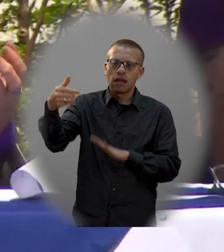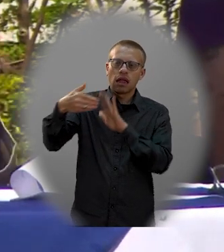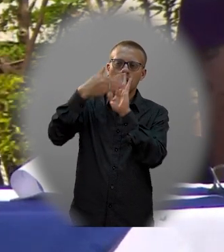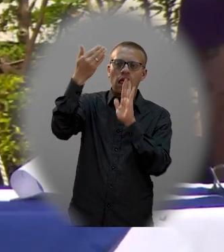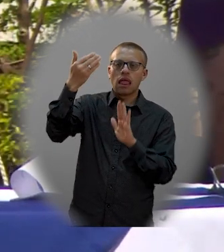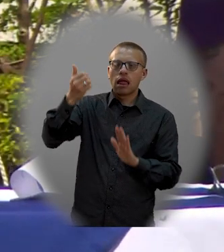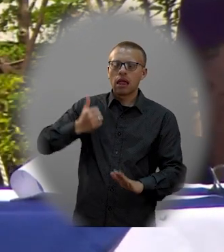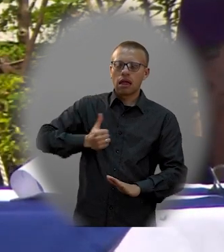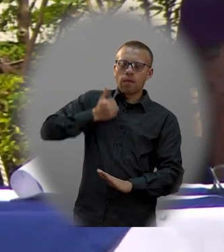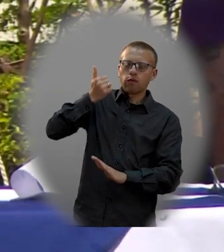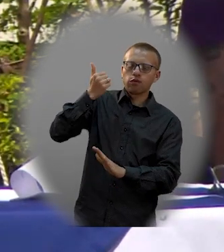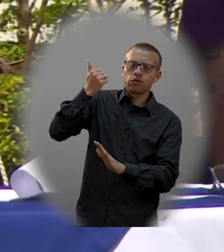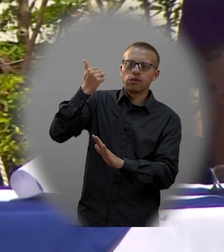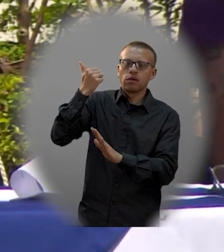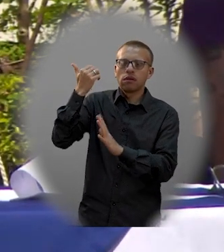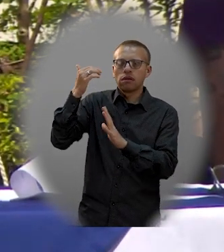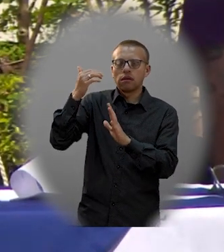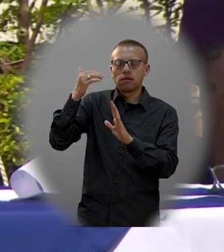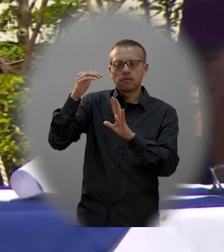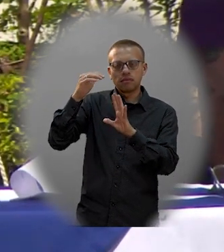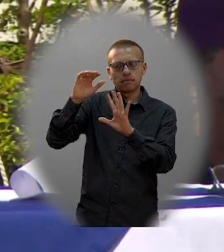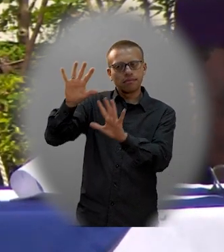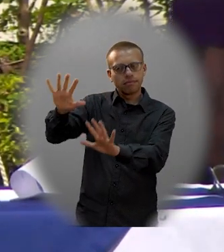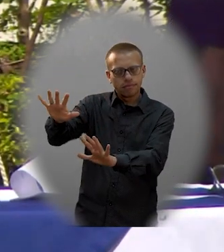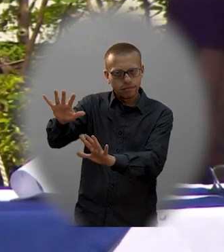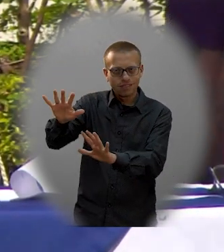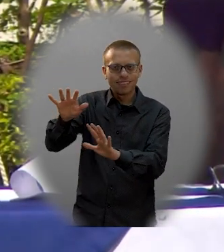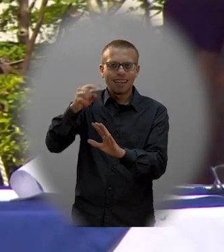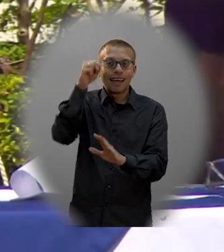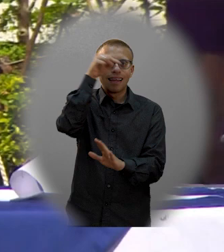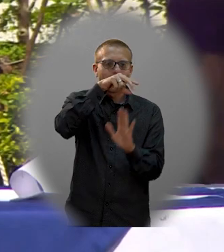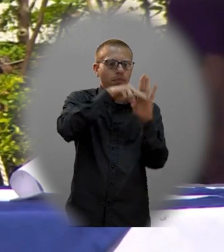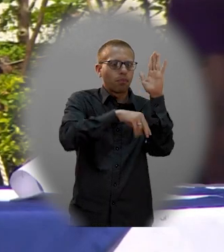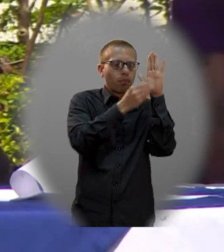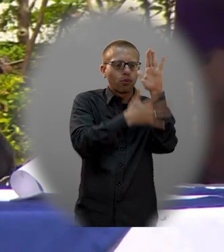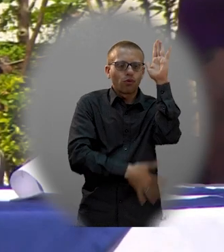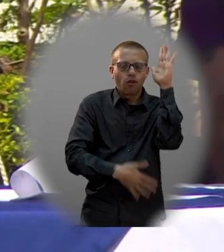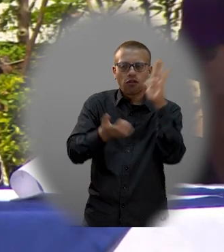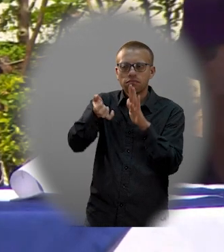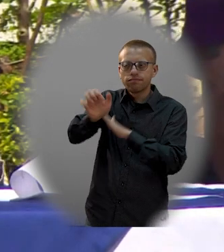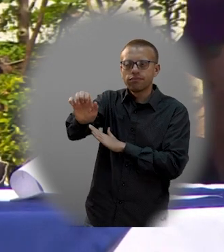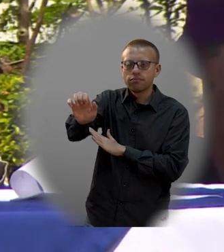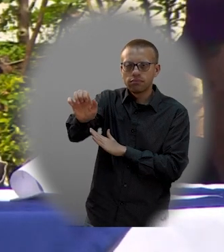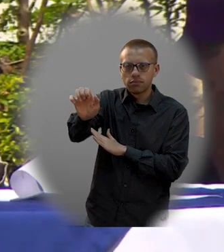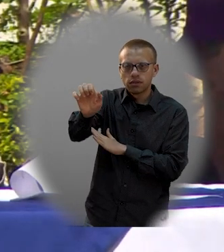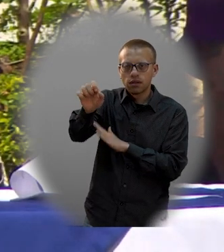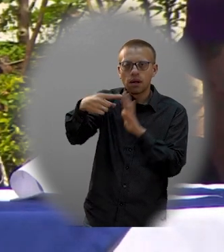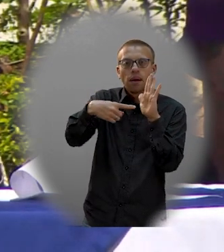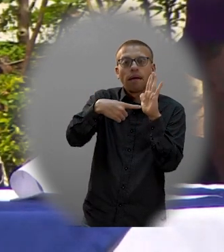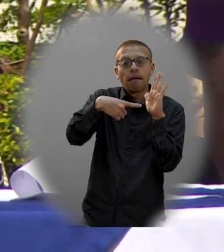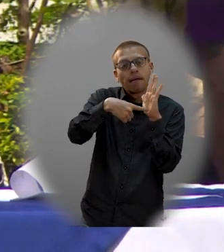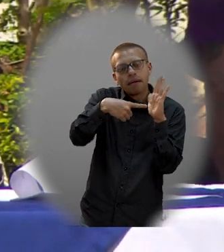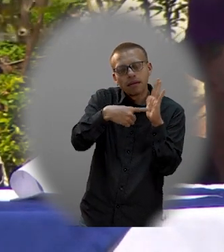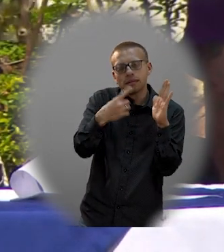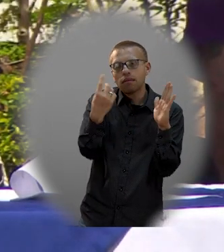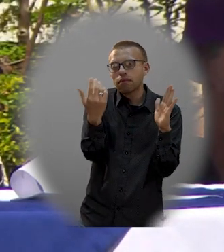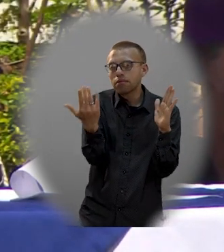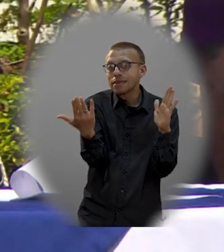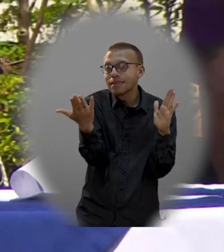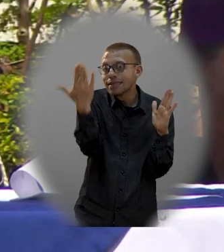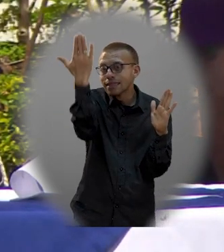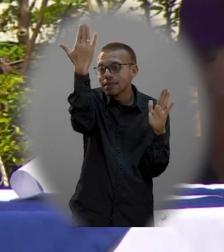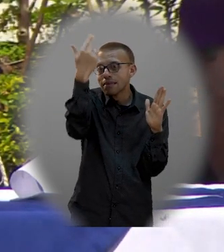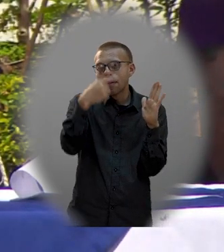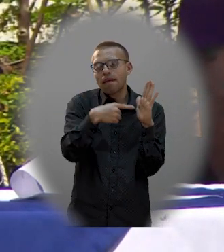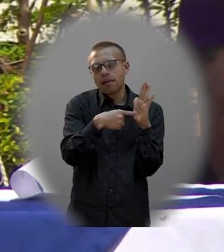distintas formas de violencia de género que existen en la universidad, pero se puede convertir en un gran dinamizador y